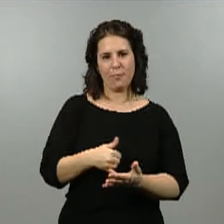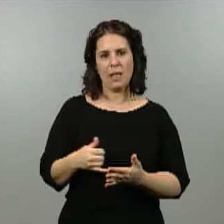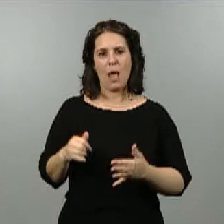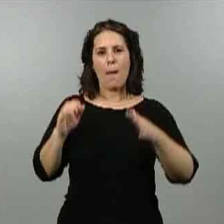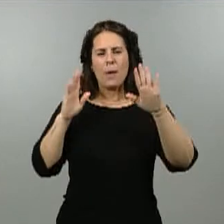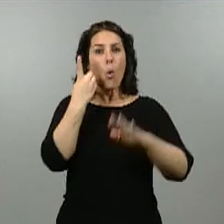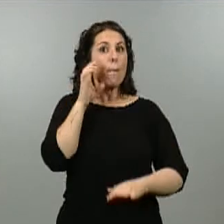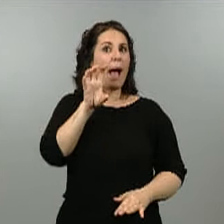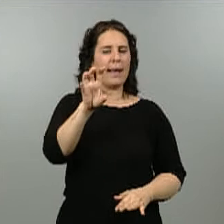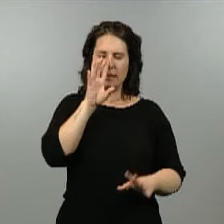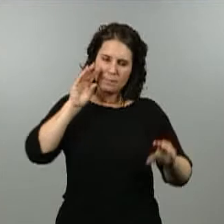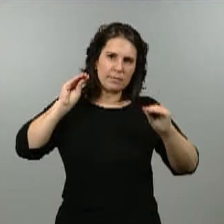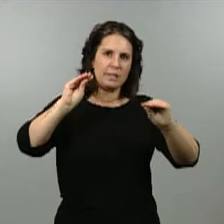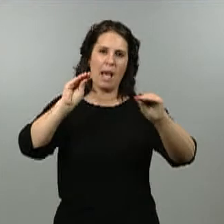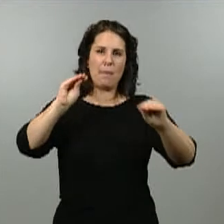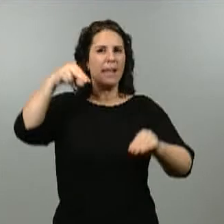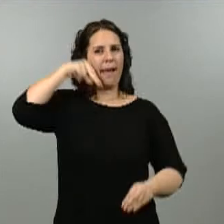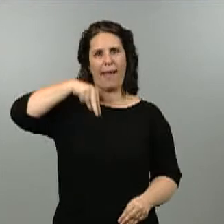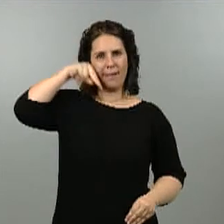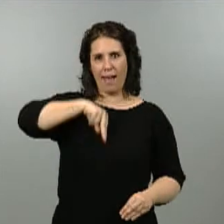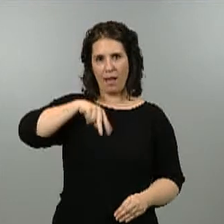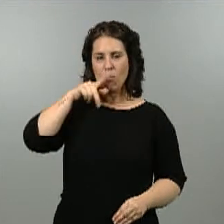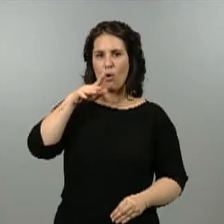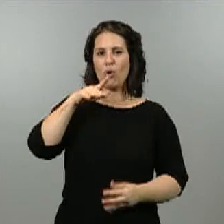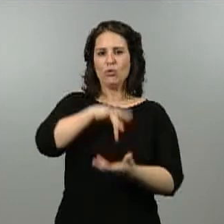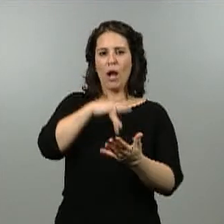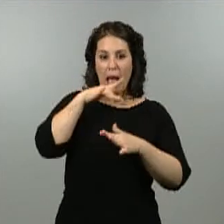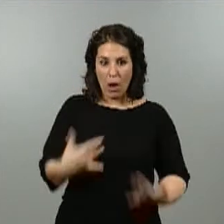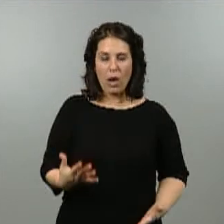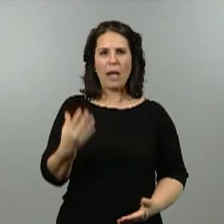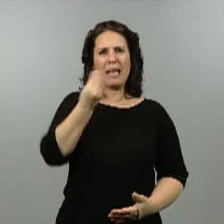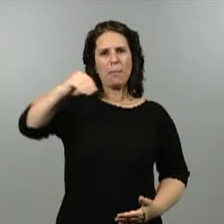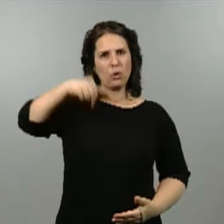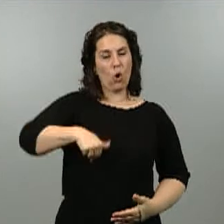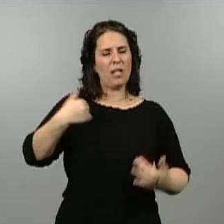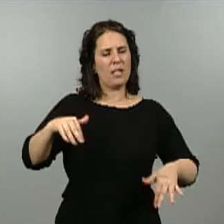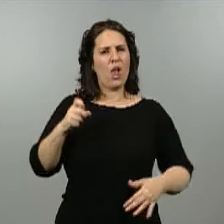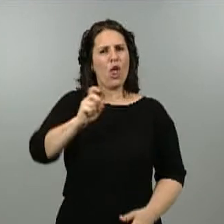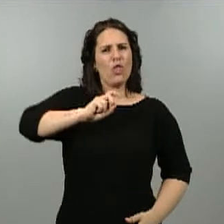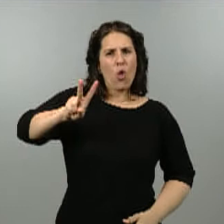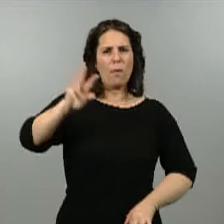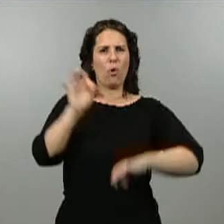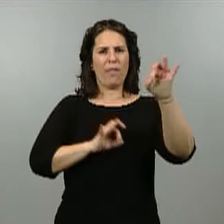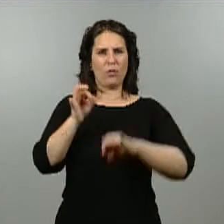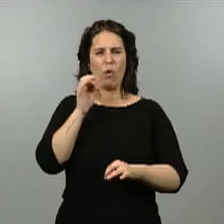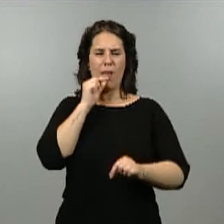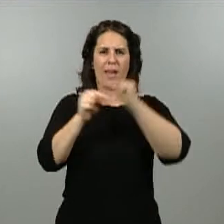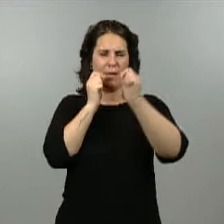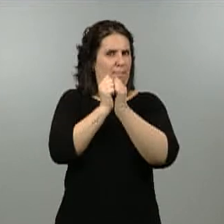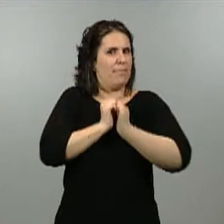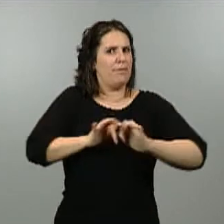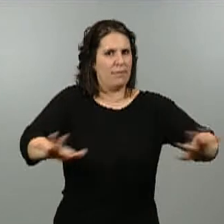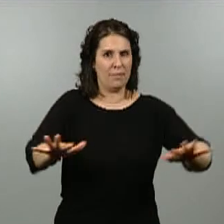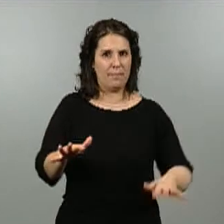estos últimos días, Nigeria, con un incremento hoy muy importante del 12% de incremento. Nigeria es un país con una población